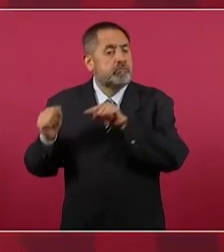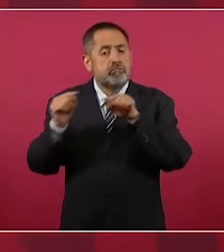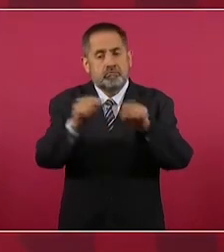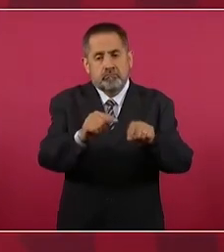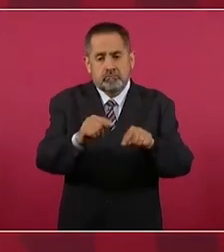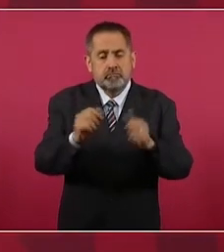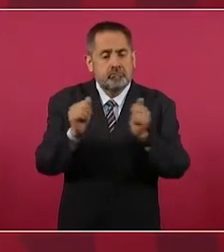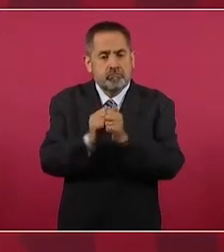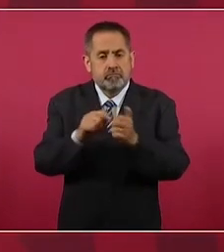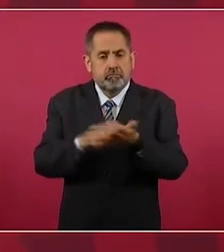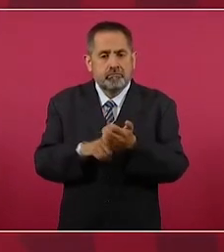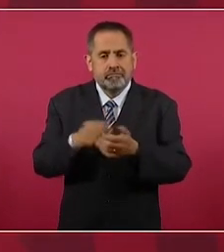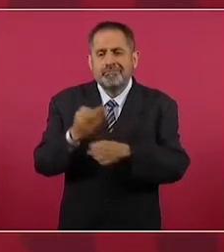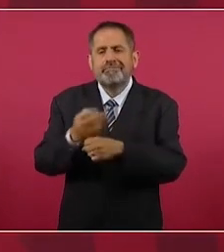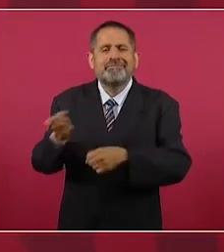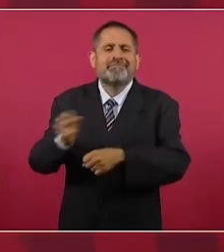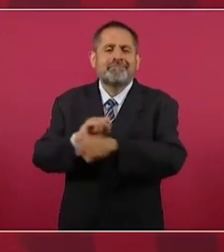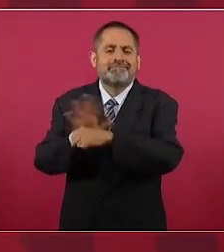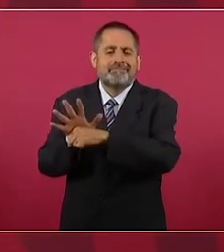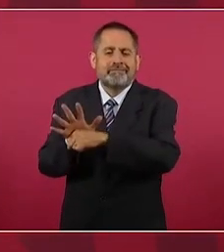está con COVID,